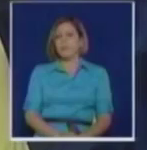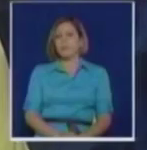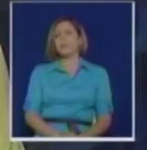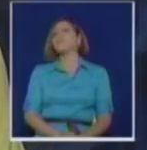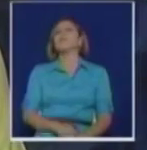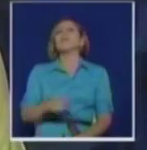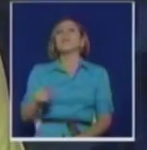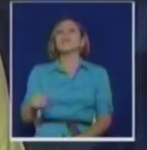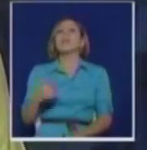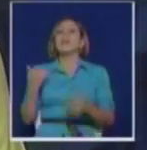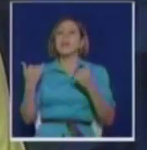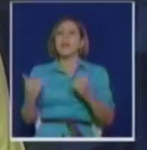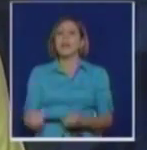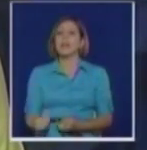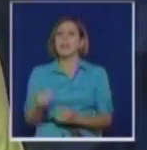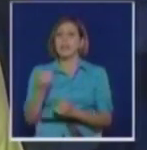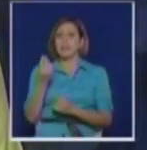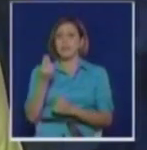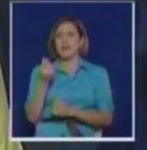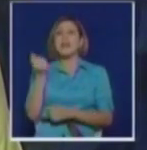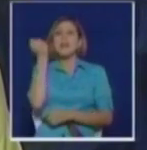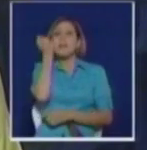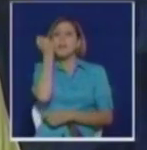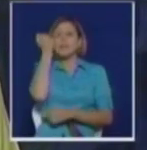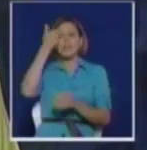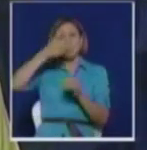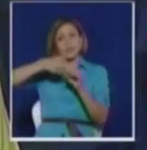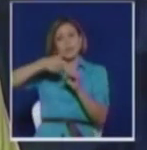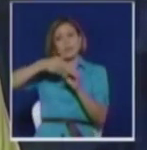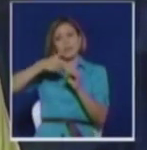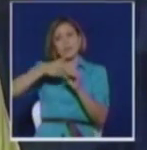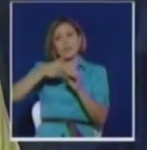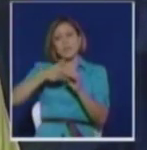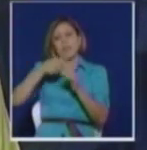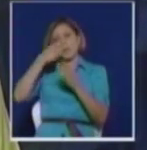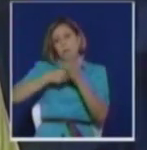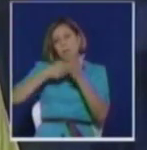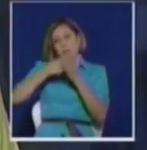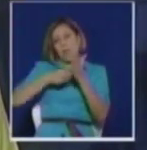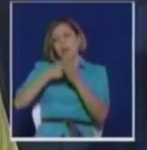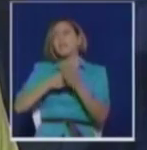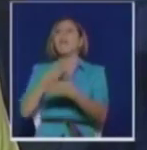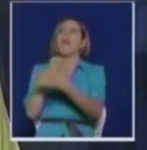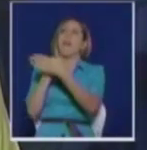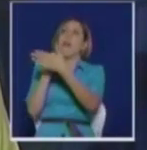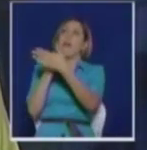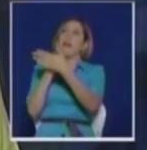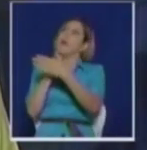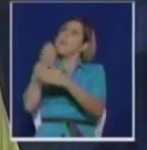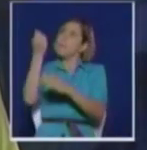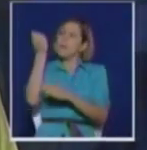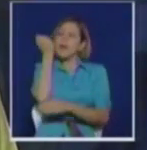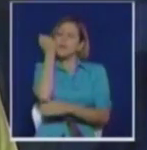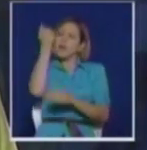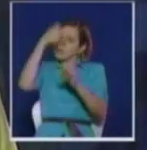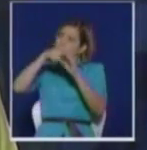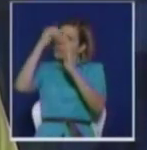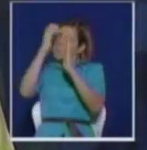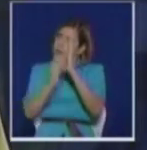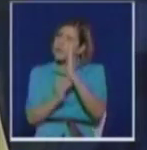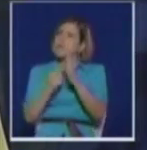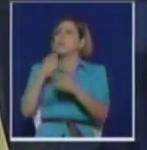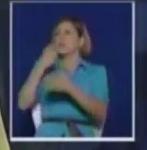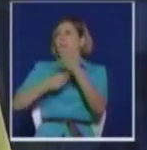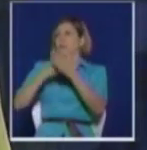La disminución en los precios de los combustibles y los subsidios para el campo son algunos de los puntos que ya se están analizando en la mesa